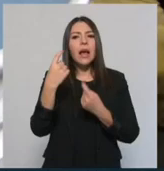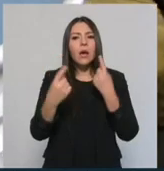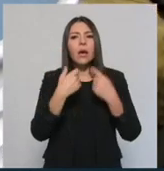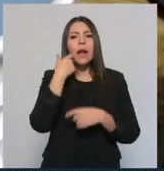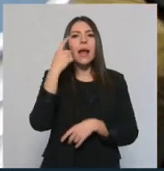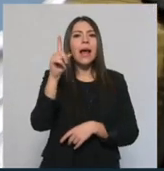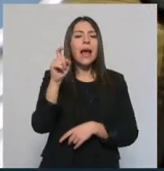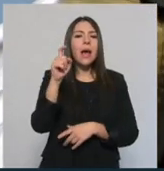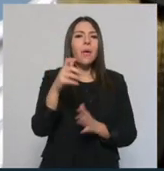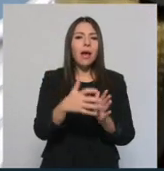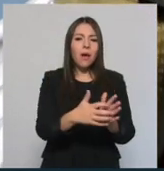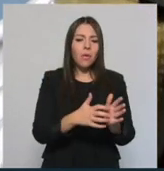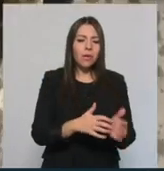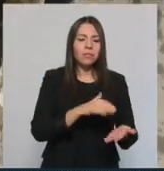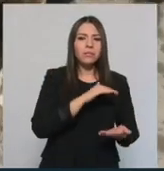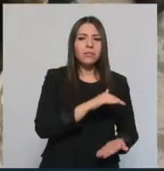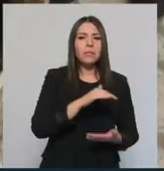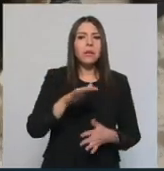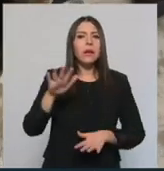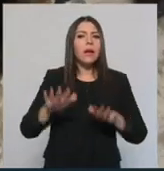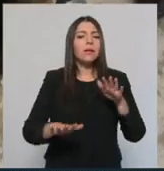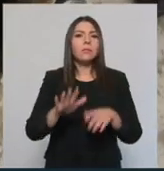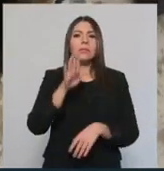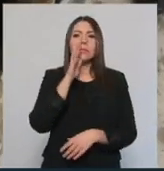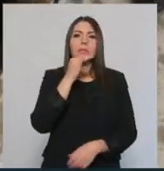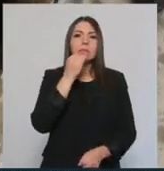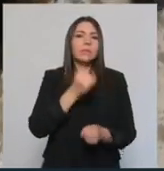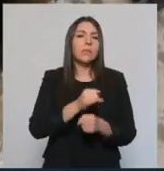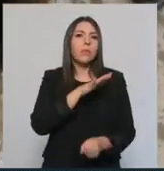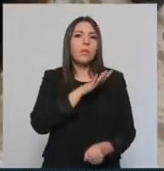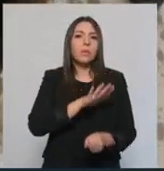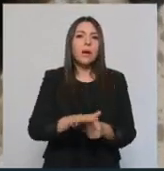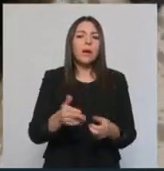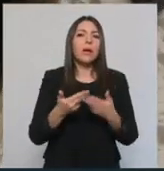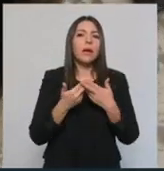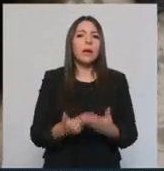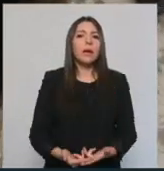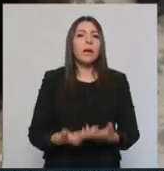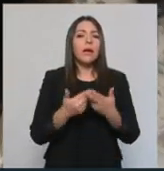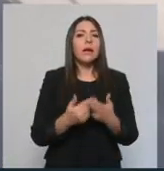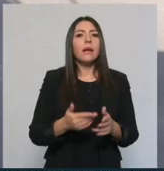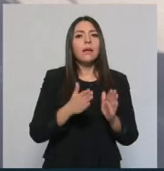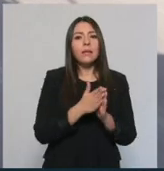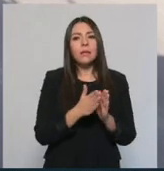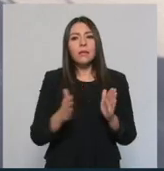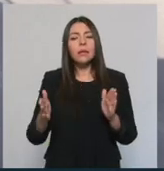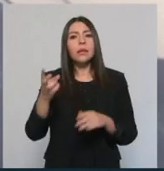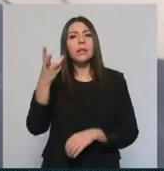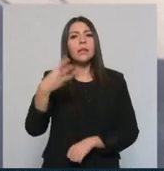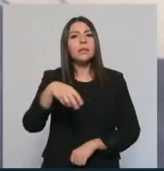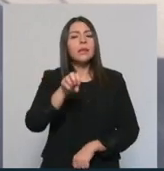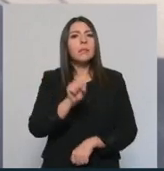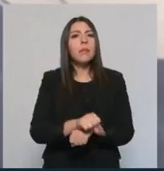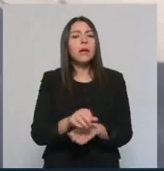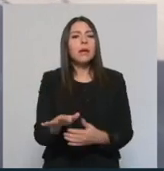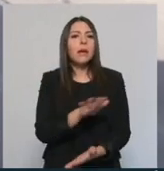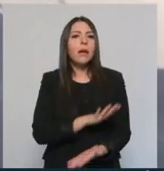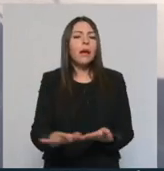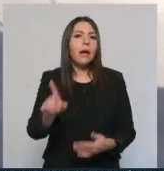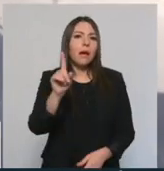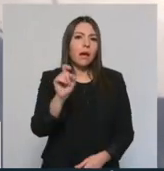agua, llega un punto en el que es imposible cubrir todas las necesidades de 3 semanas sin agua. Con mucha frecuencia